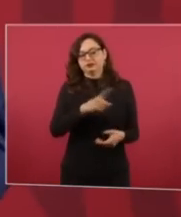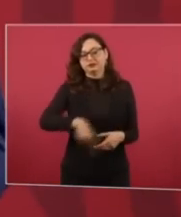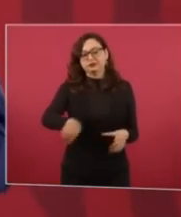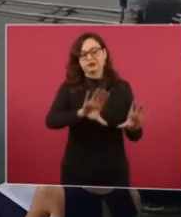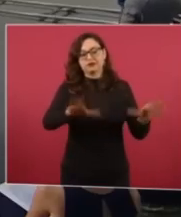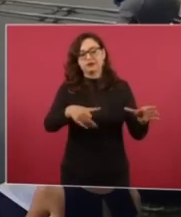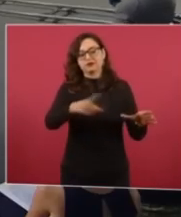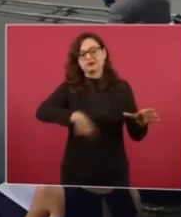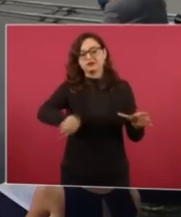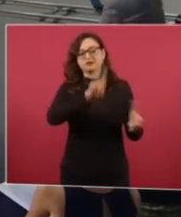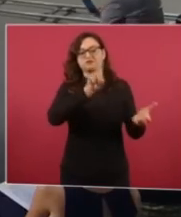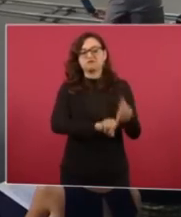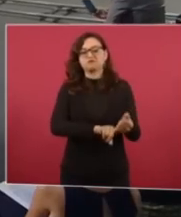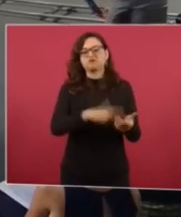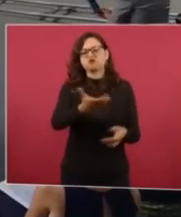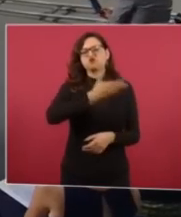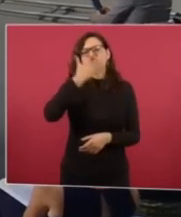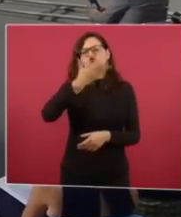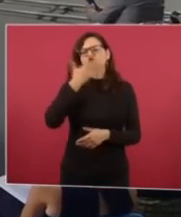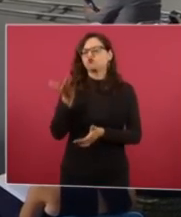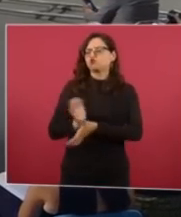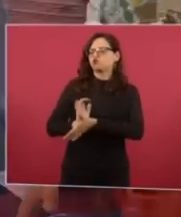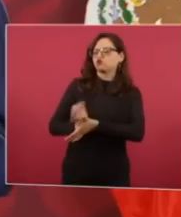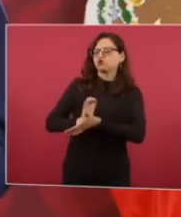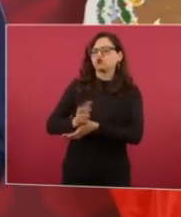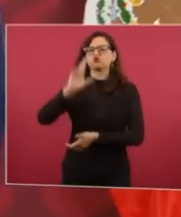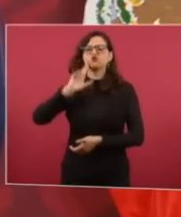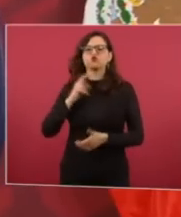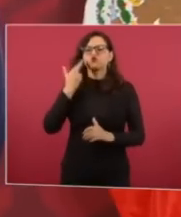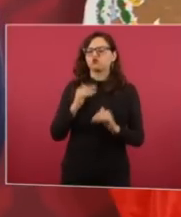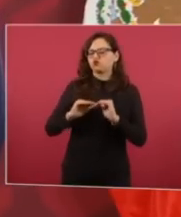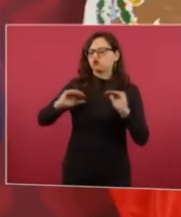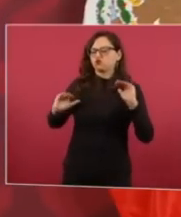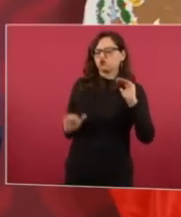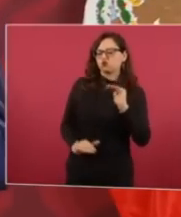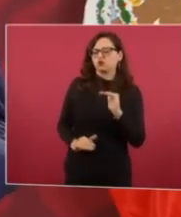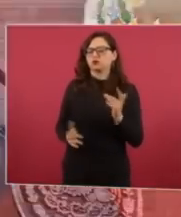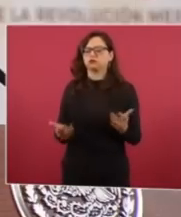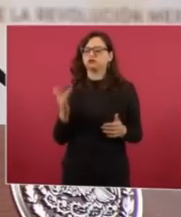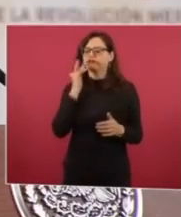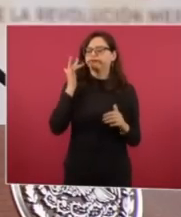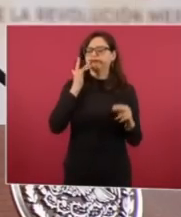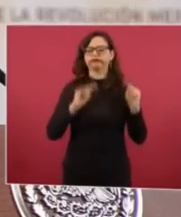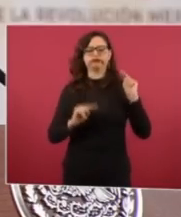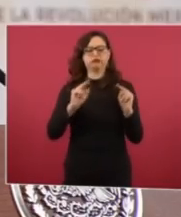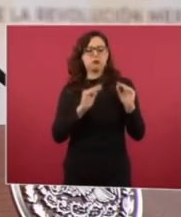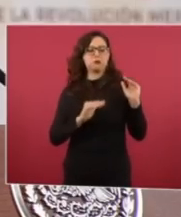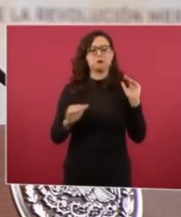la discriminación el racismo el clasismo